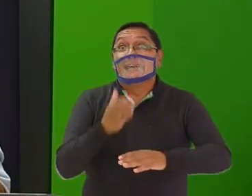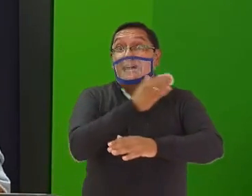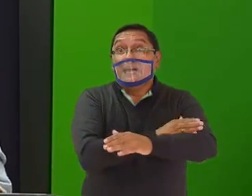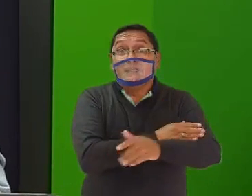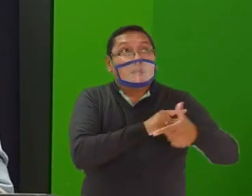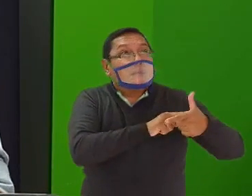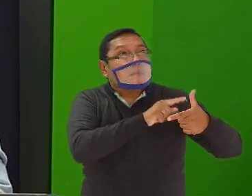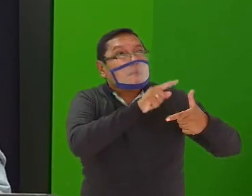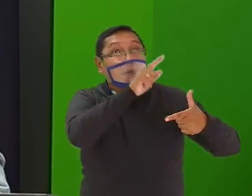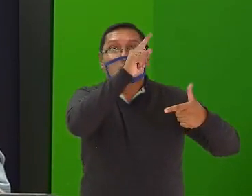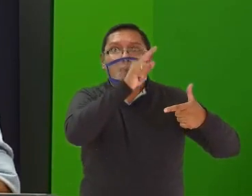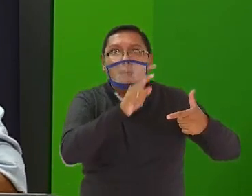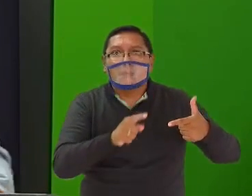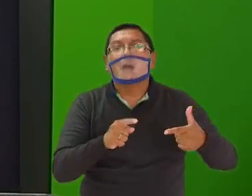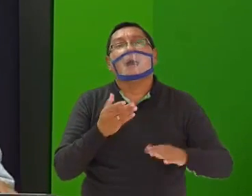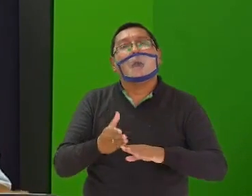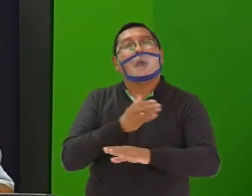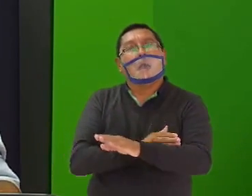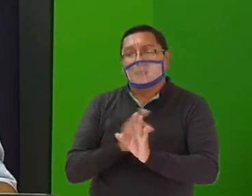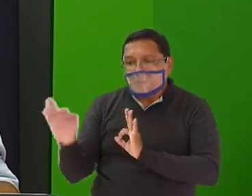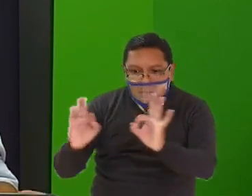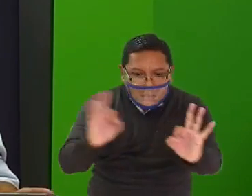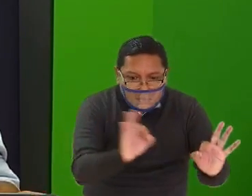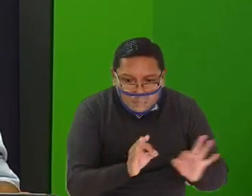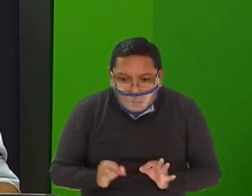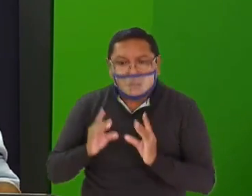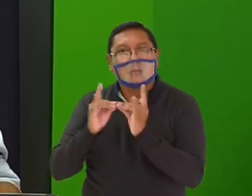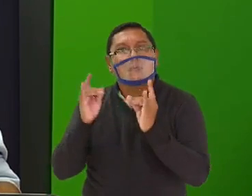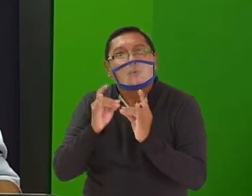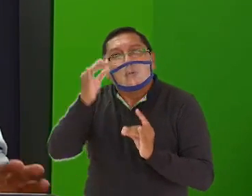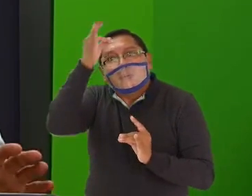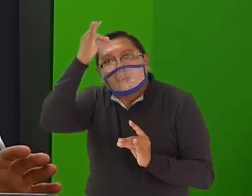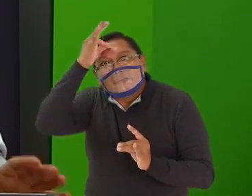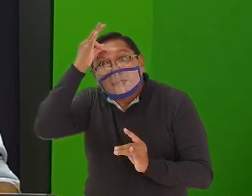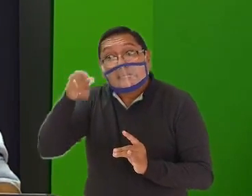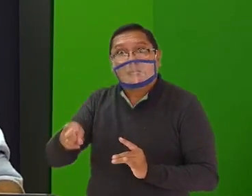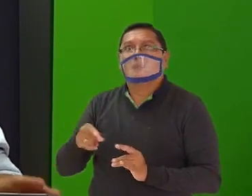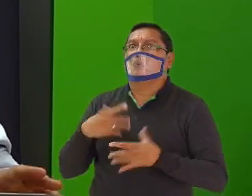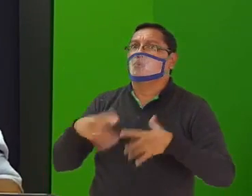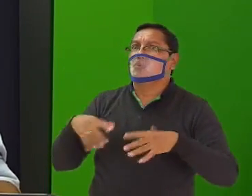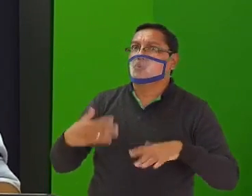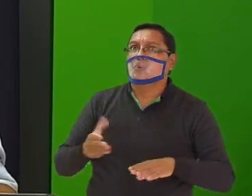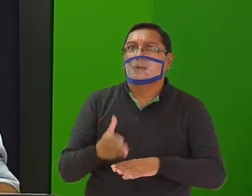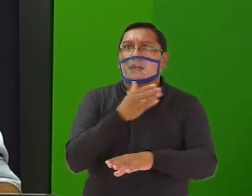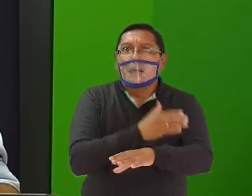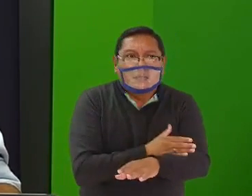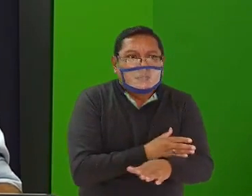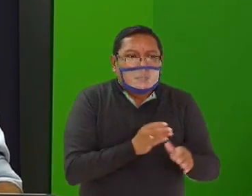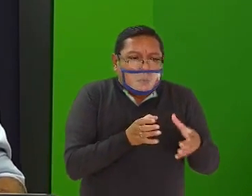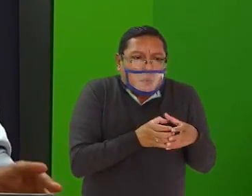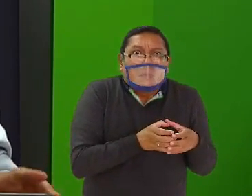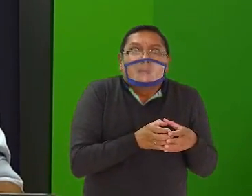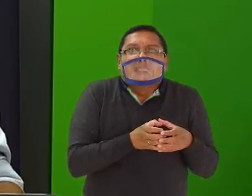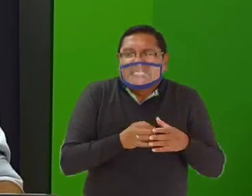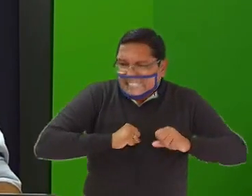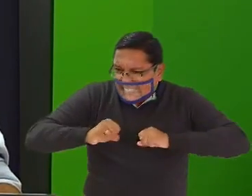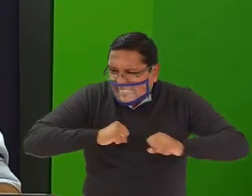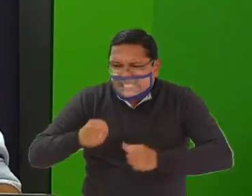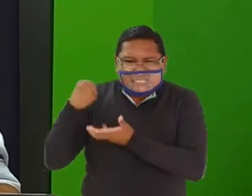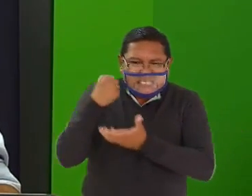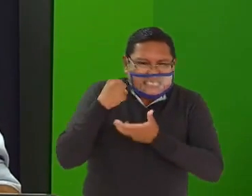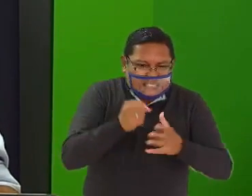preparación médica que empezó hace muchos meses y en cuyo marco casi duplicamos nuestra capacidad hospitalaria y de unidades